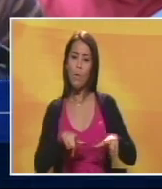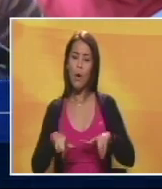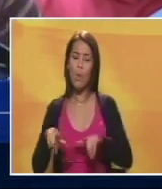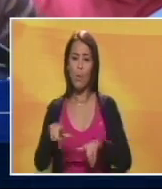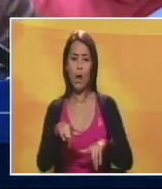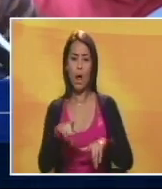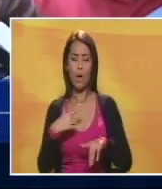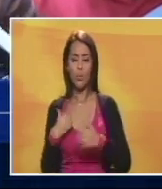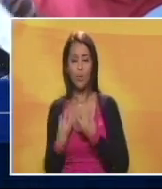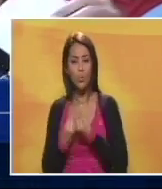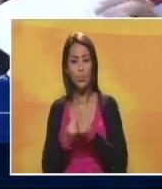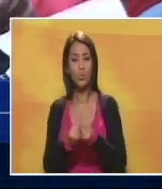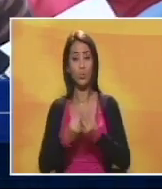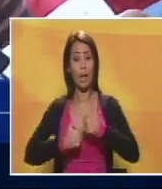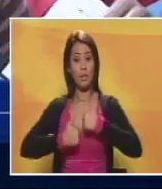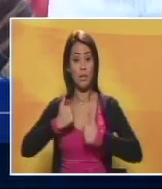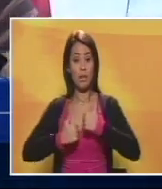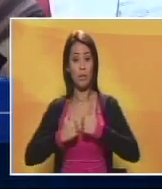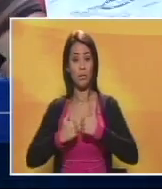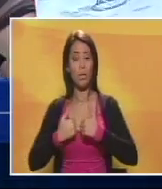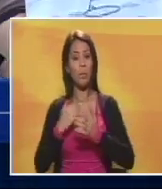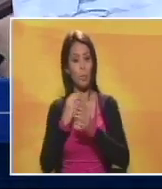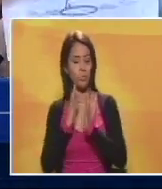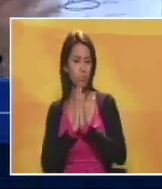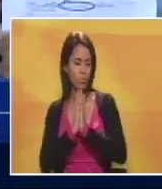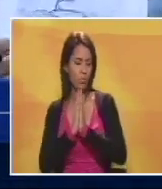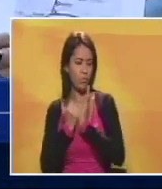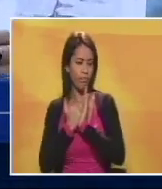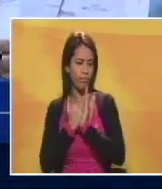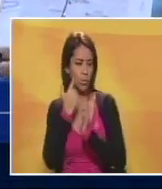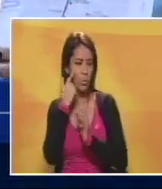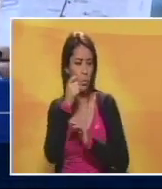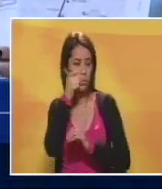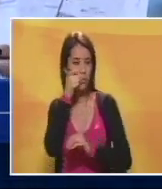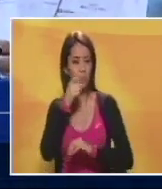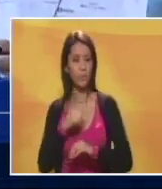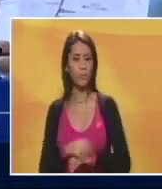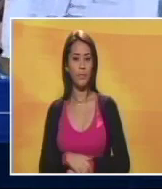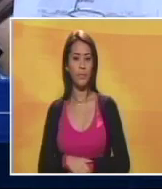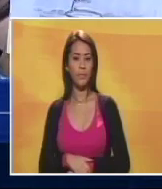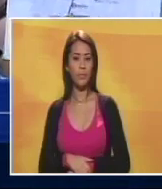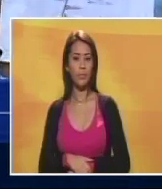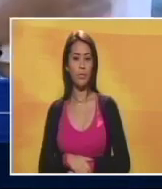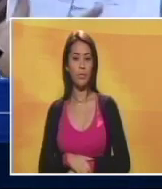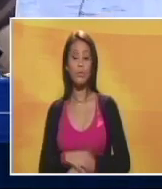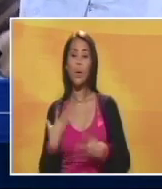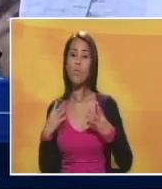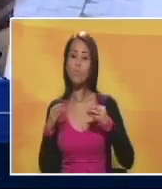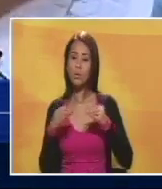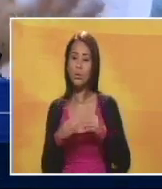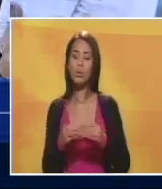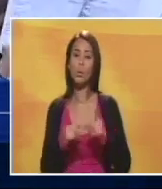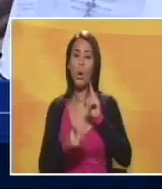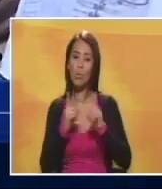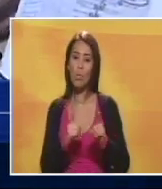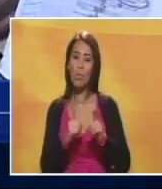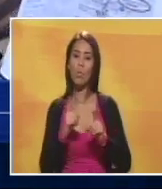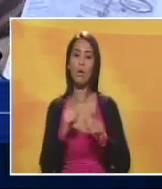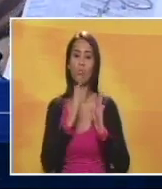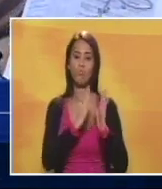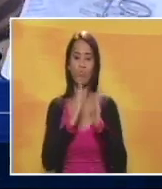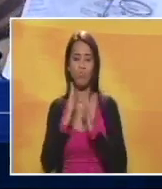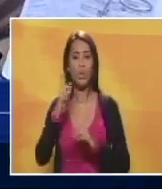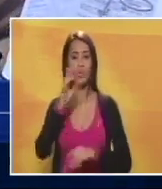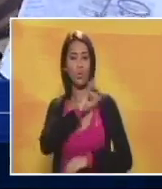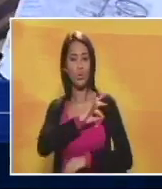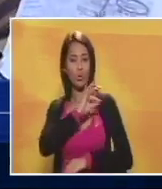candidato y que nos resguardaran toda la seguridad debido a que yo entregué toda la ruta. Me reuní con muchas organizaciones sociales que